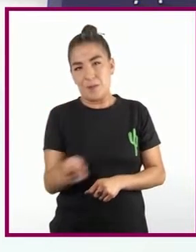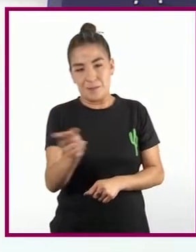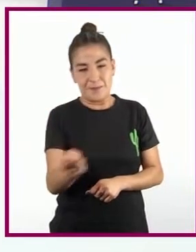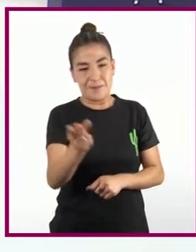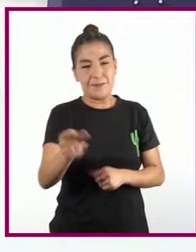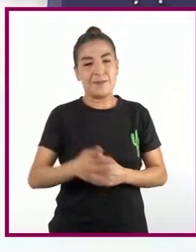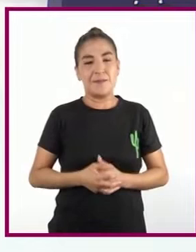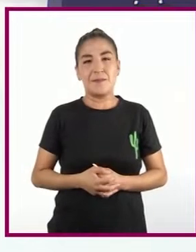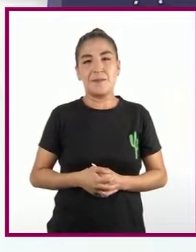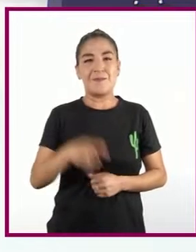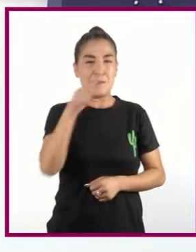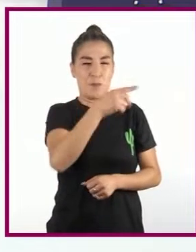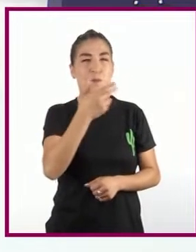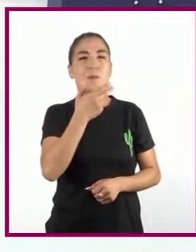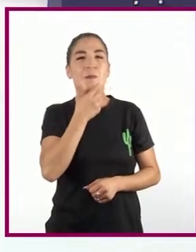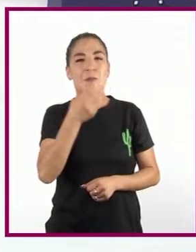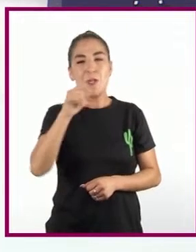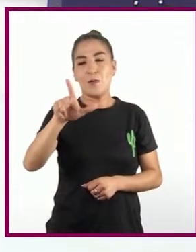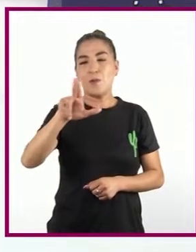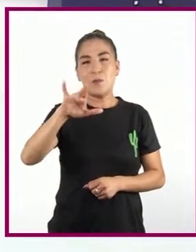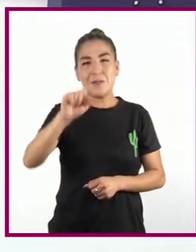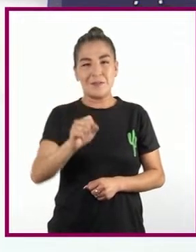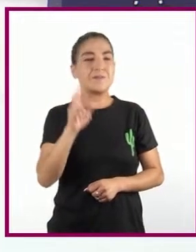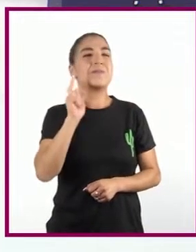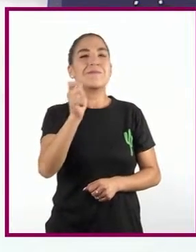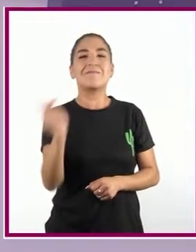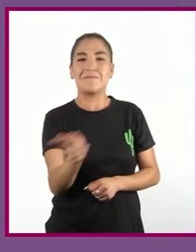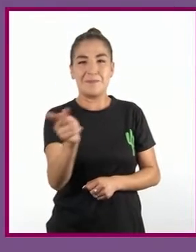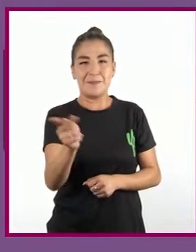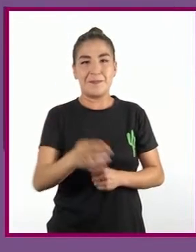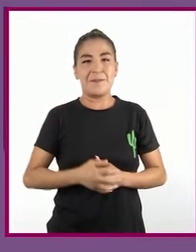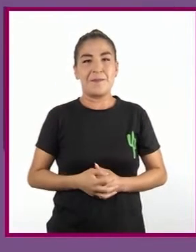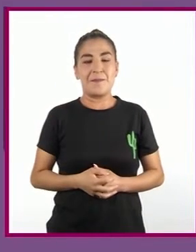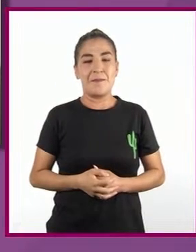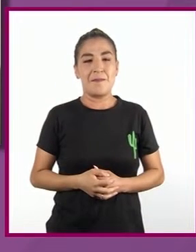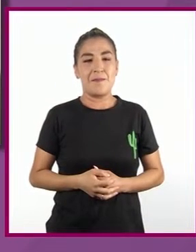la hace Luis Antonio. Te escuchamos, Luis.